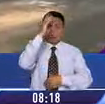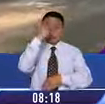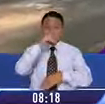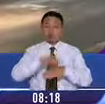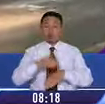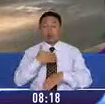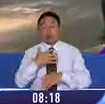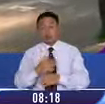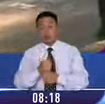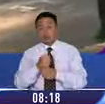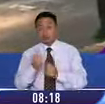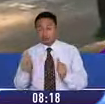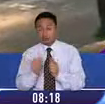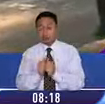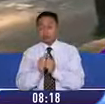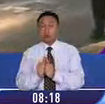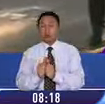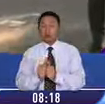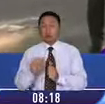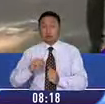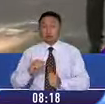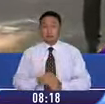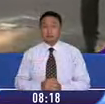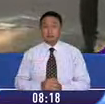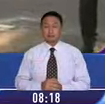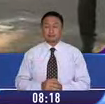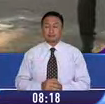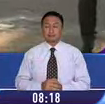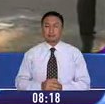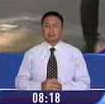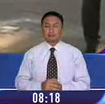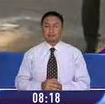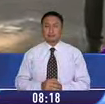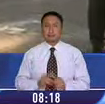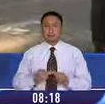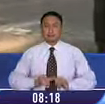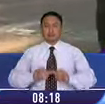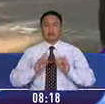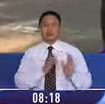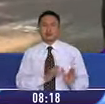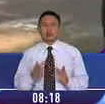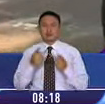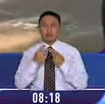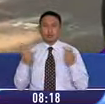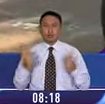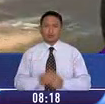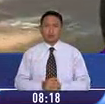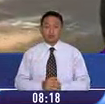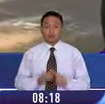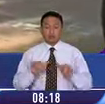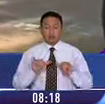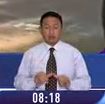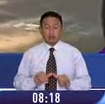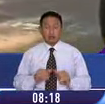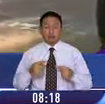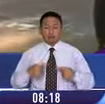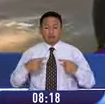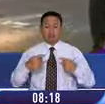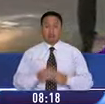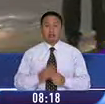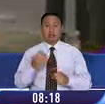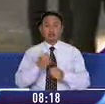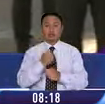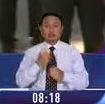la seguridad, acompañamiento y sobre todo brindar que se mantenga el orden público. Vamos a mantenernos todo el tiempo, estamos